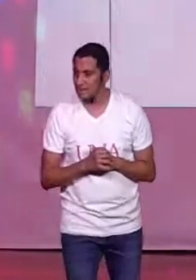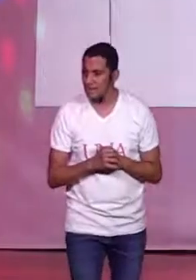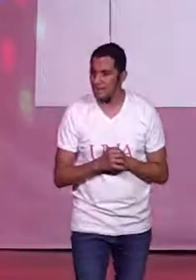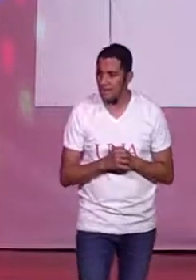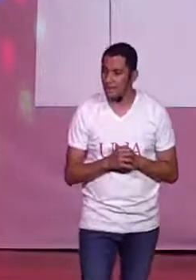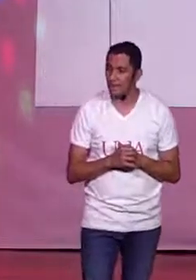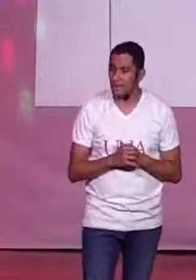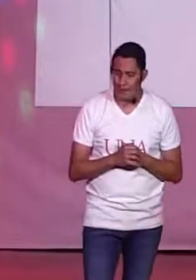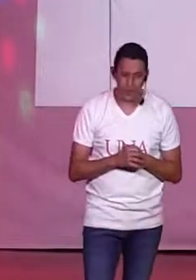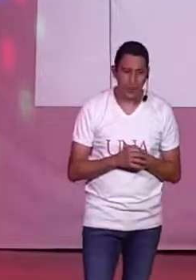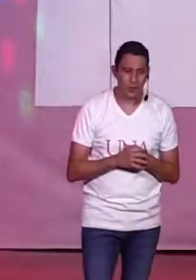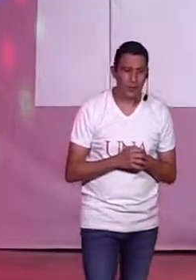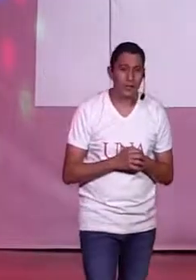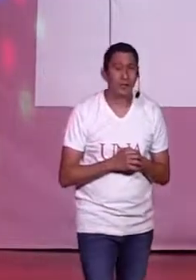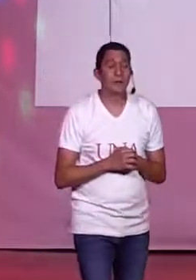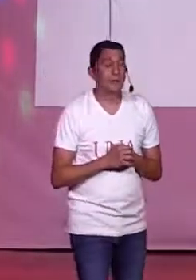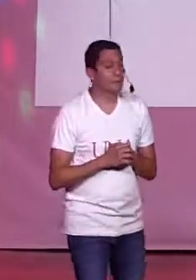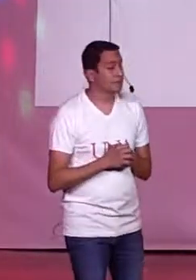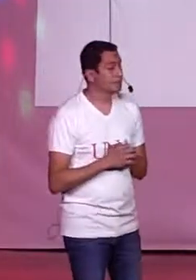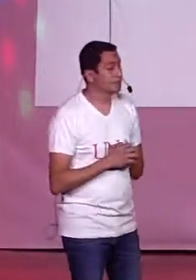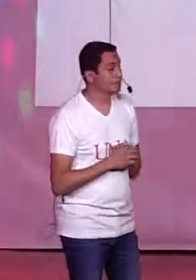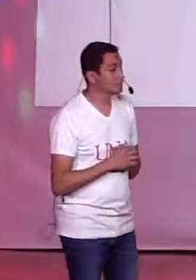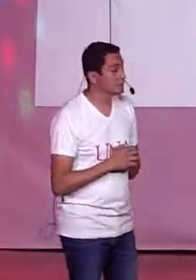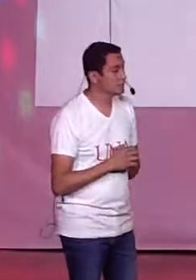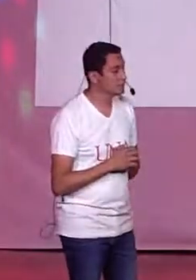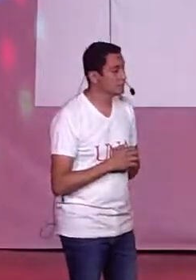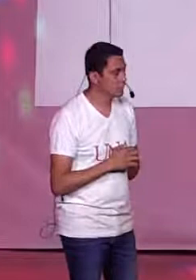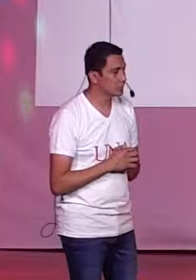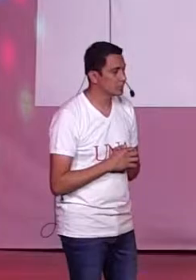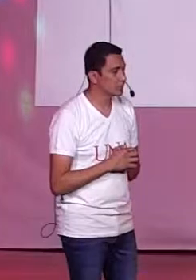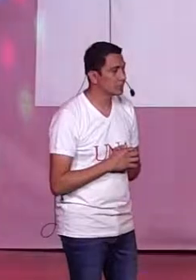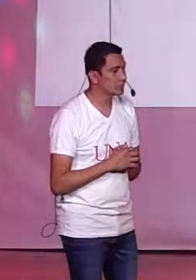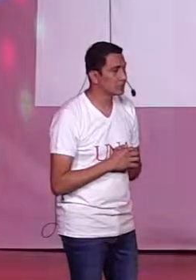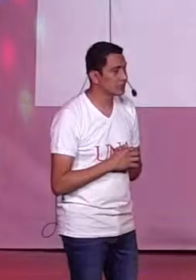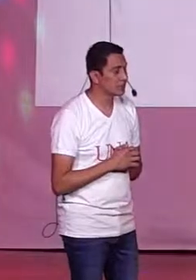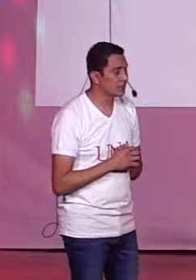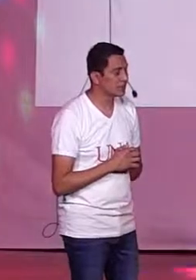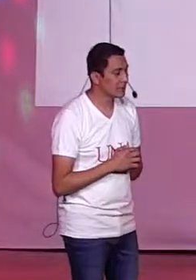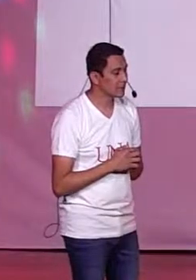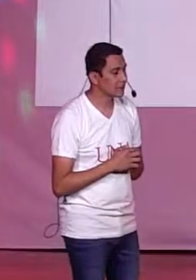Ya. Okay. Bueno, parece que tenemos unos problemitas con el enlace.